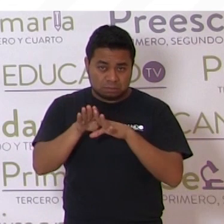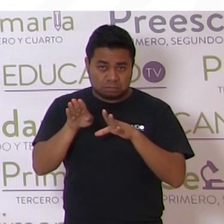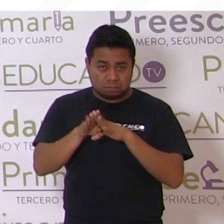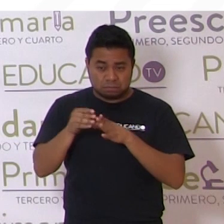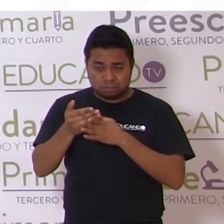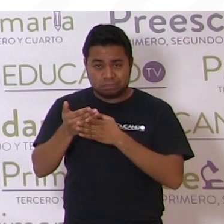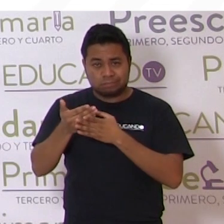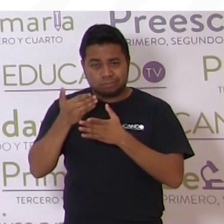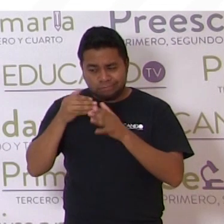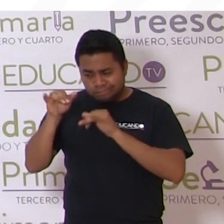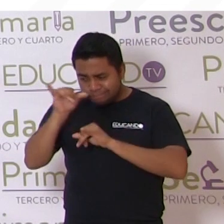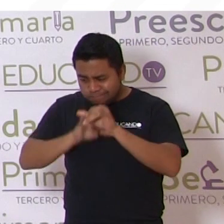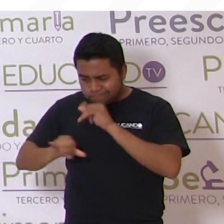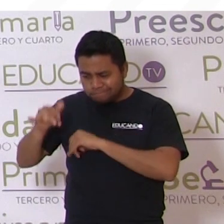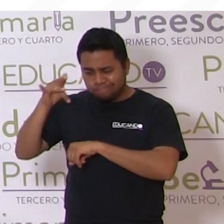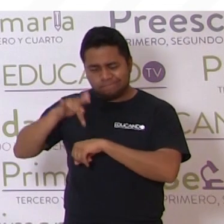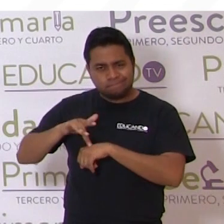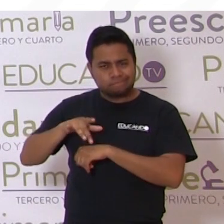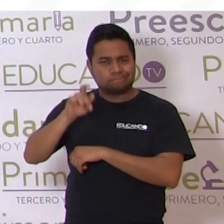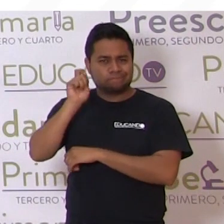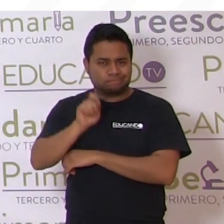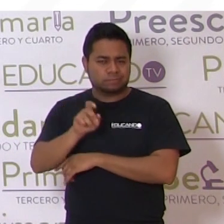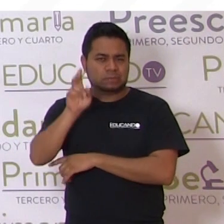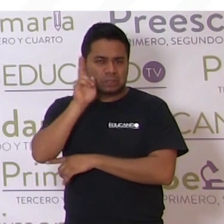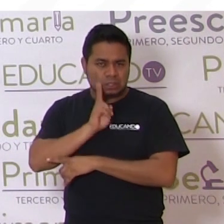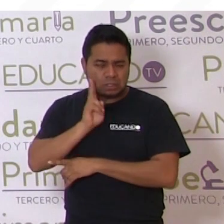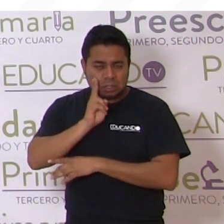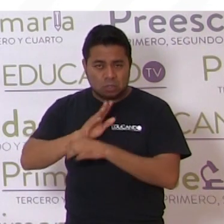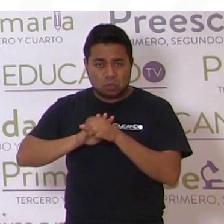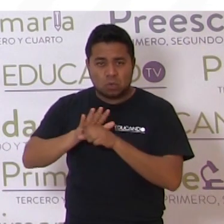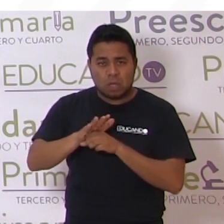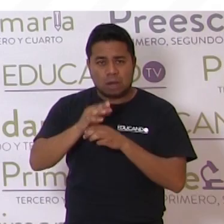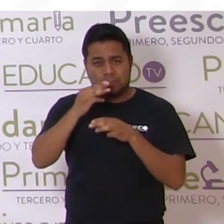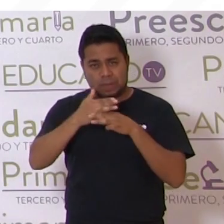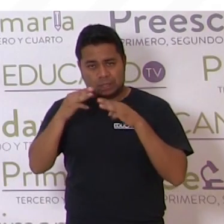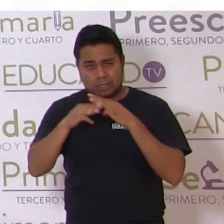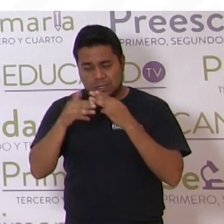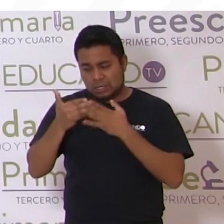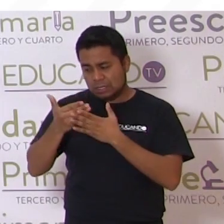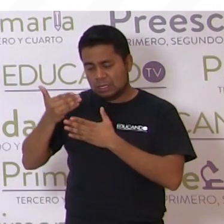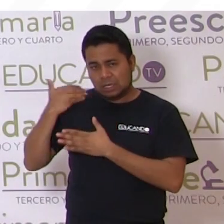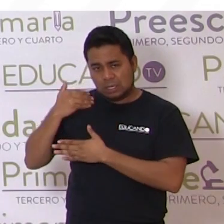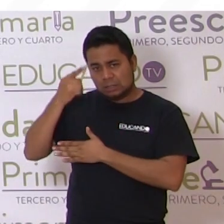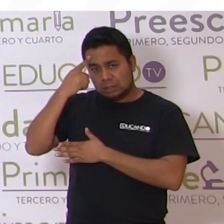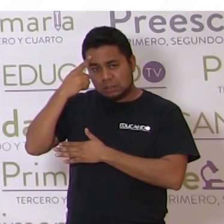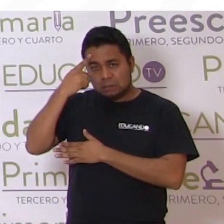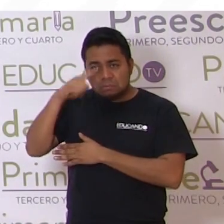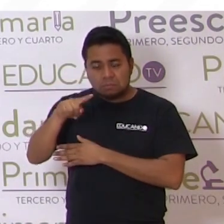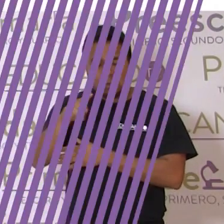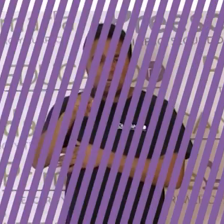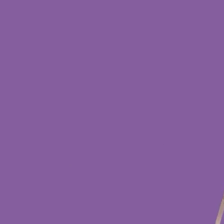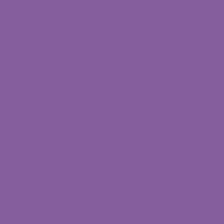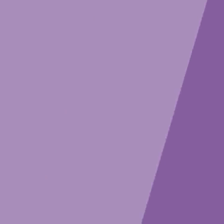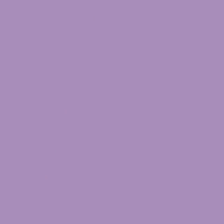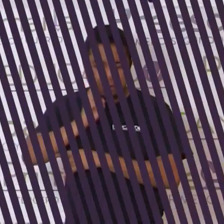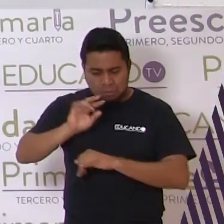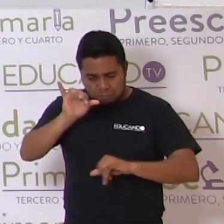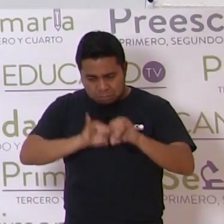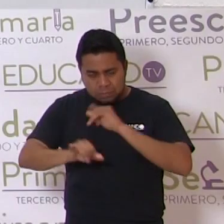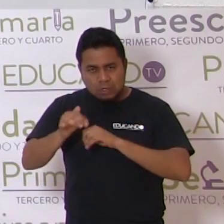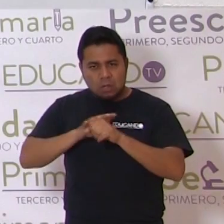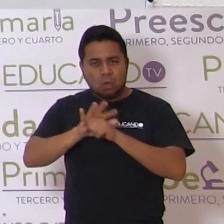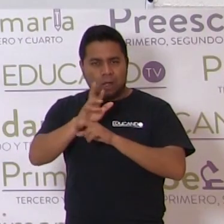cabo un experimento, qué materiales se necesitaron para efectuarlo y cuáles fueron